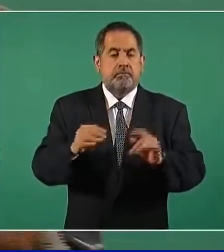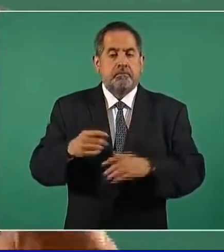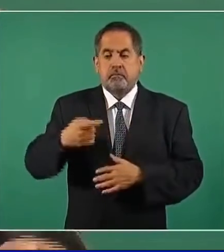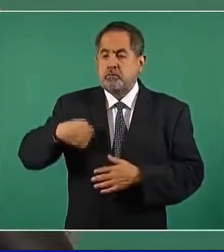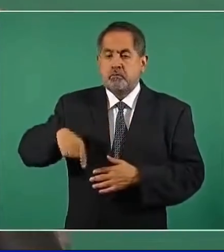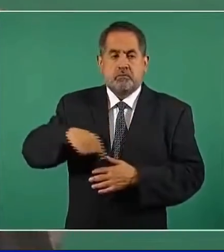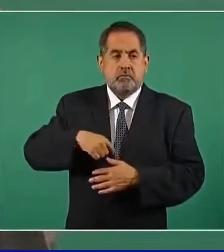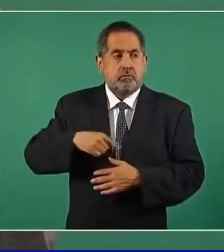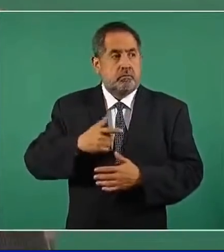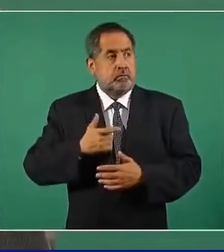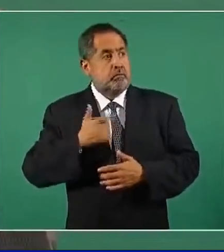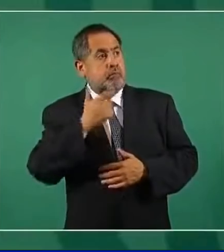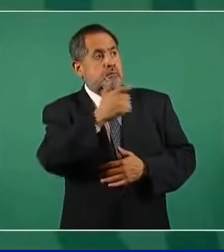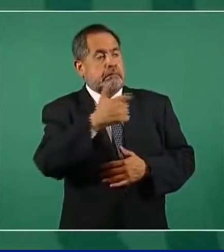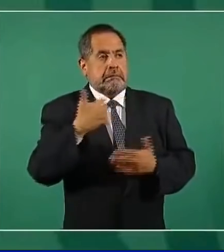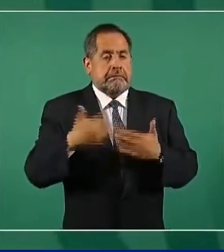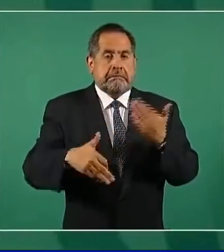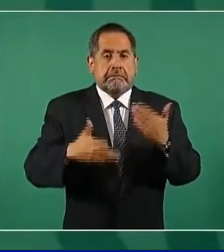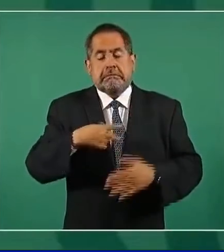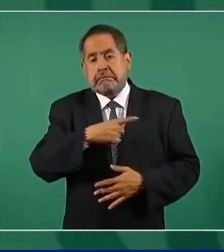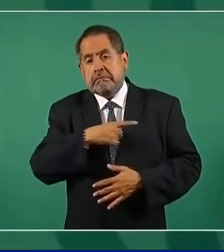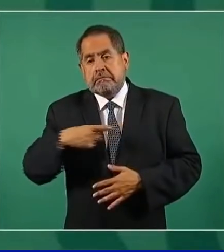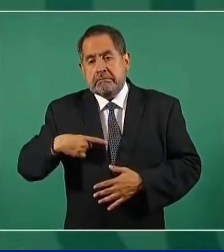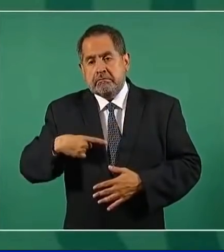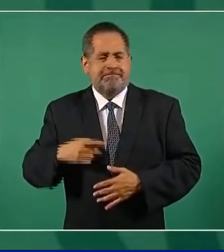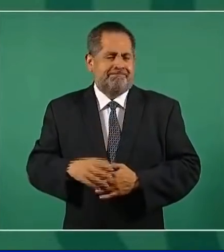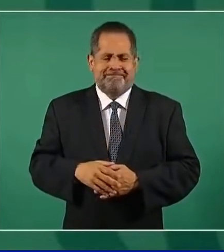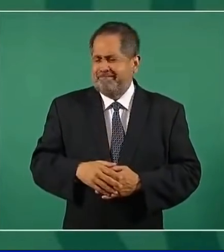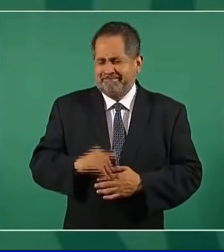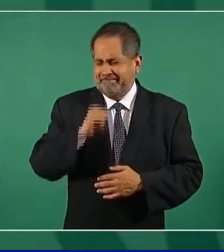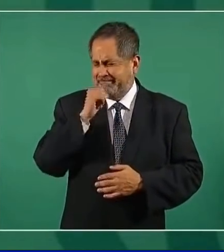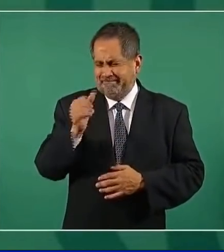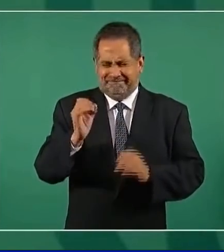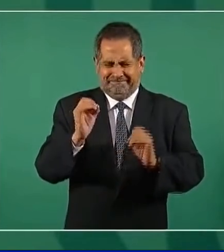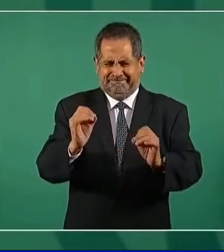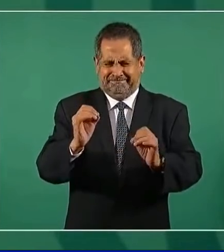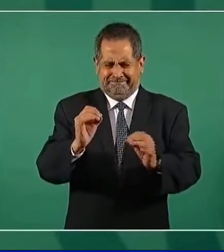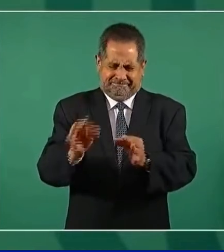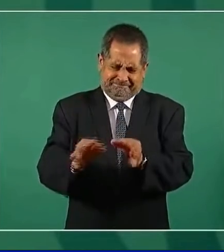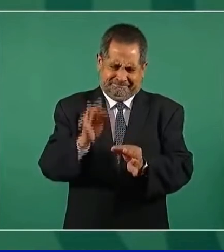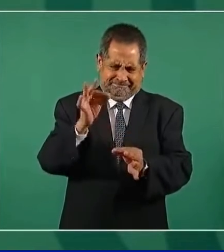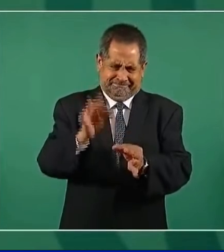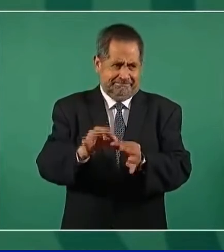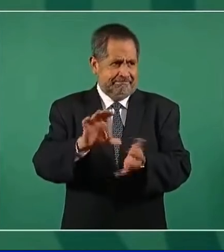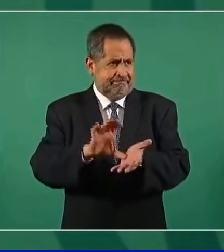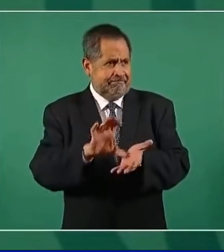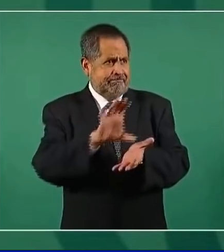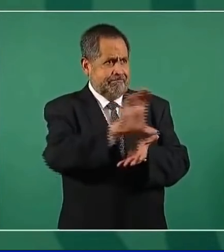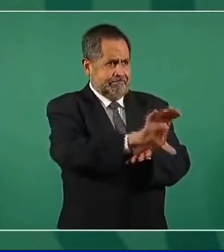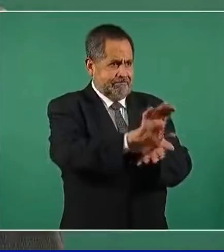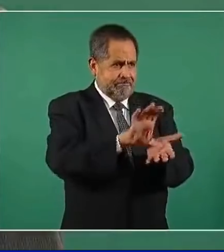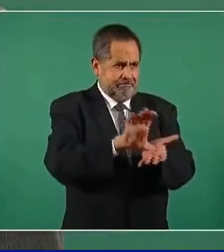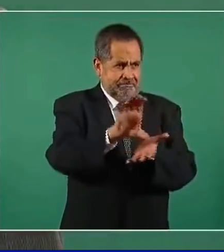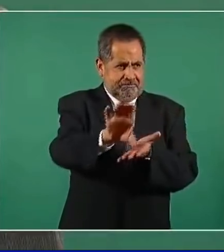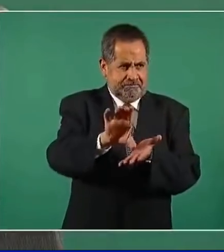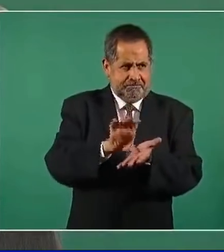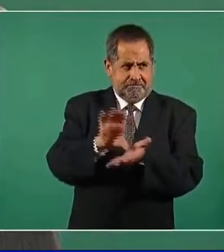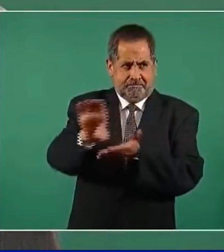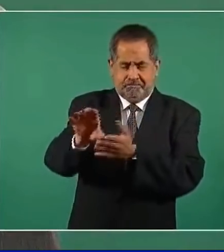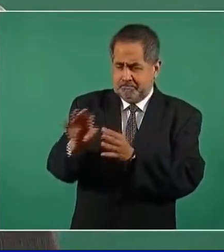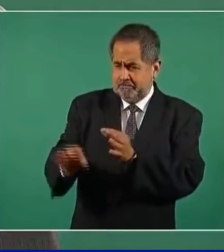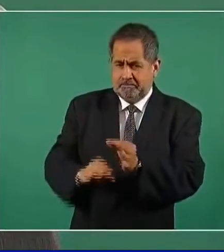debemos nada a los gobiernos estatales. O sea, puntualmente se les entregan